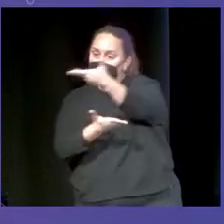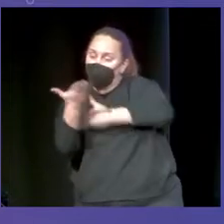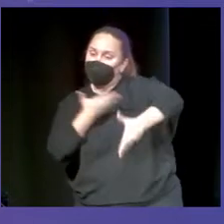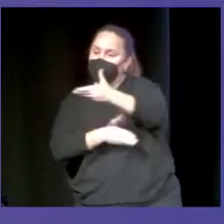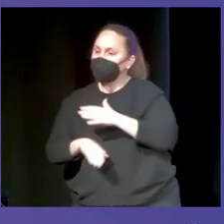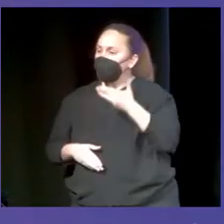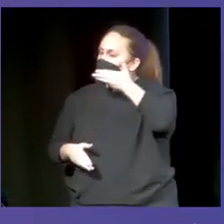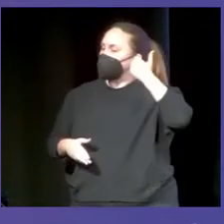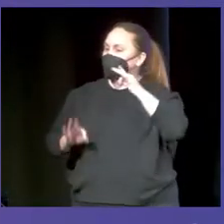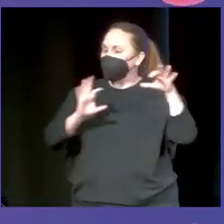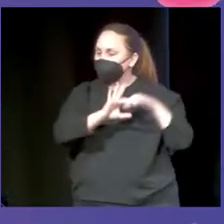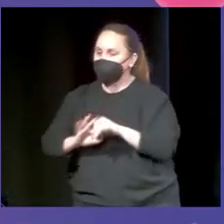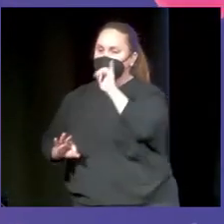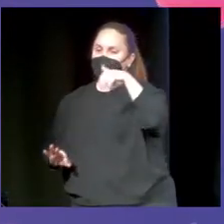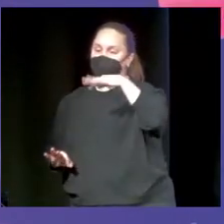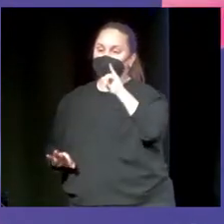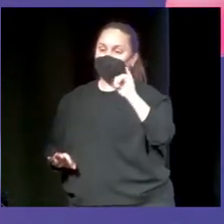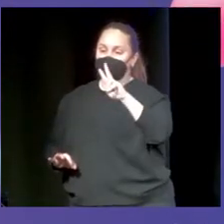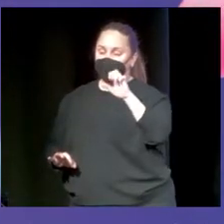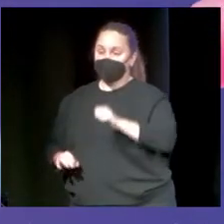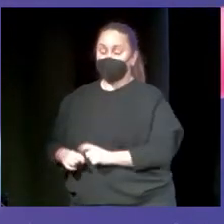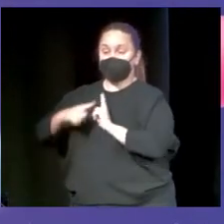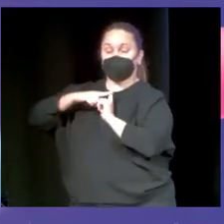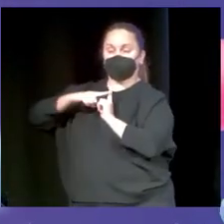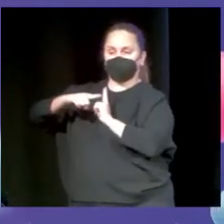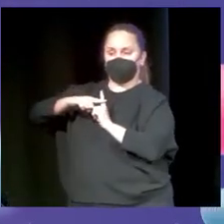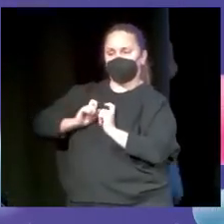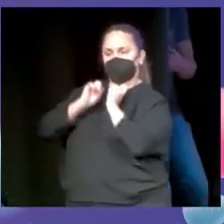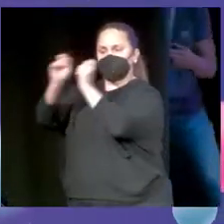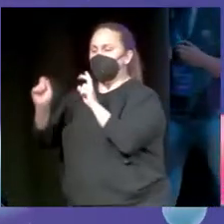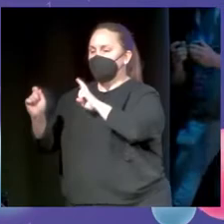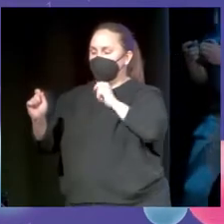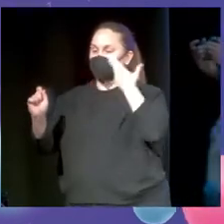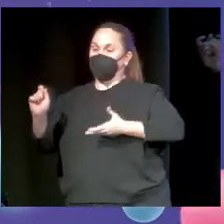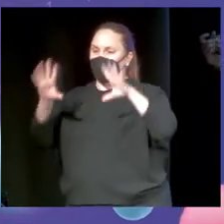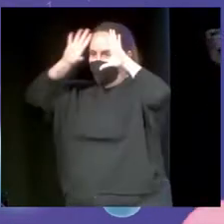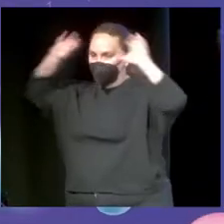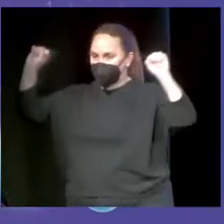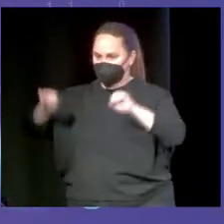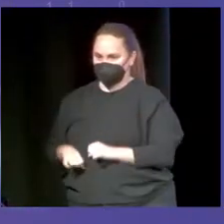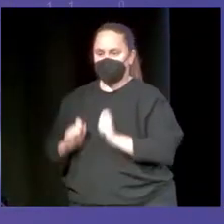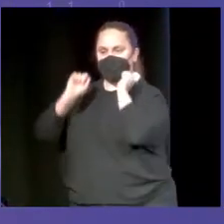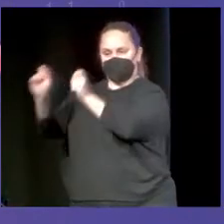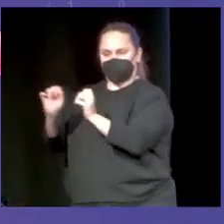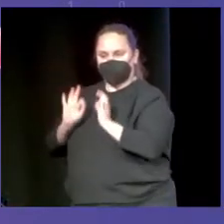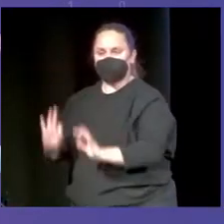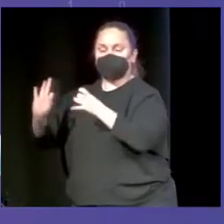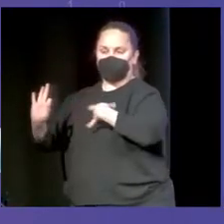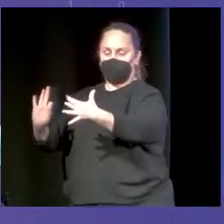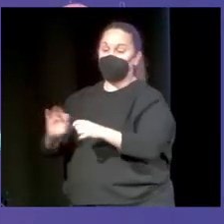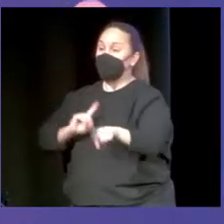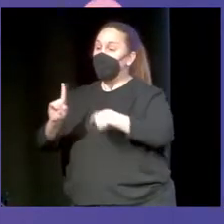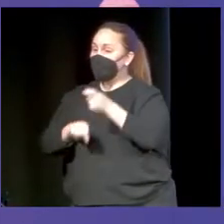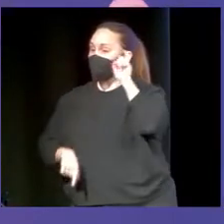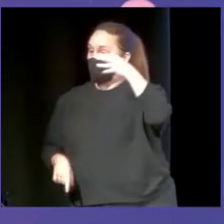inciva ha recibido la cruz del mérito con distintivo blanco de la guardia civil es además profesora de